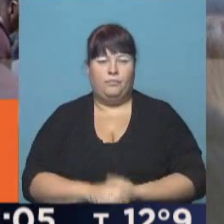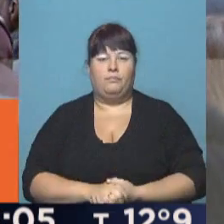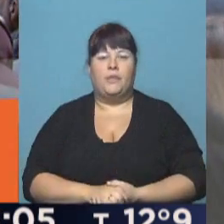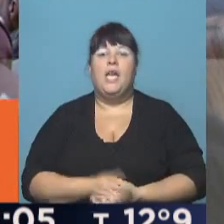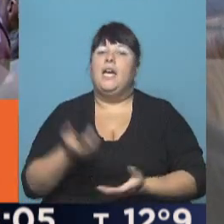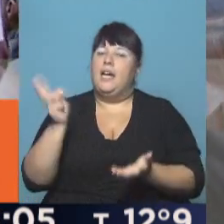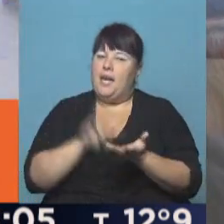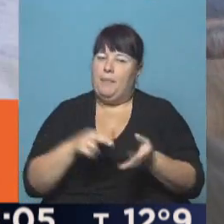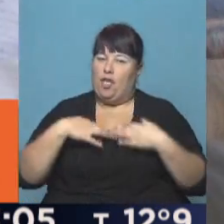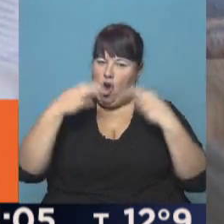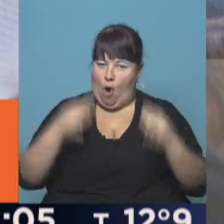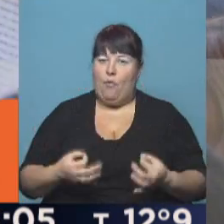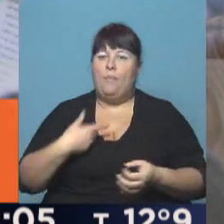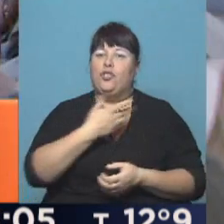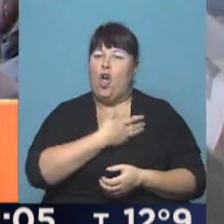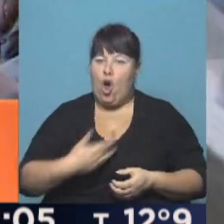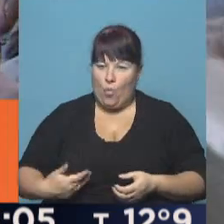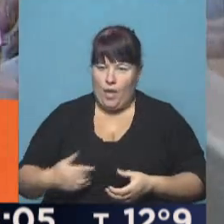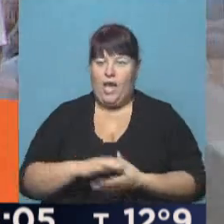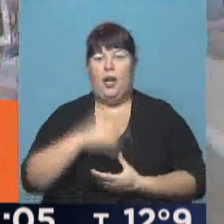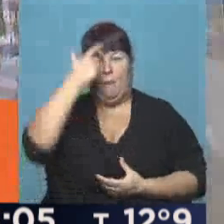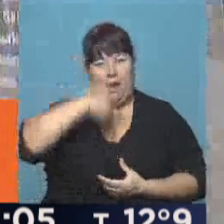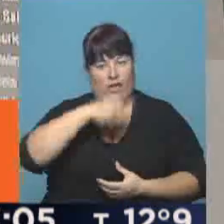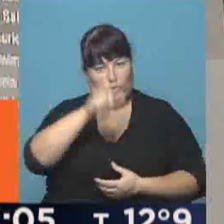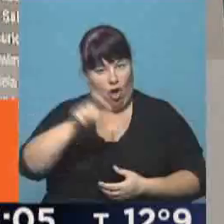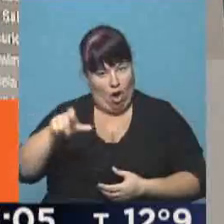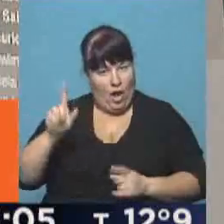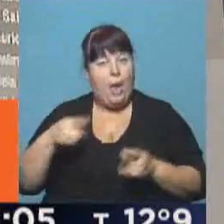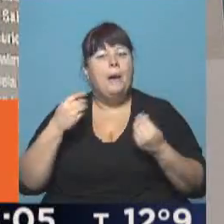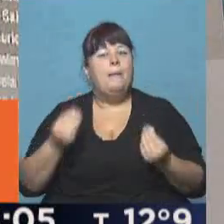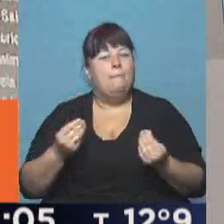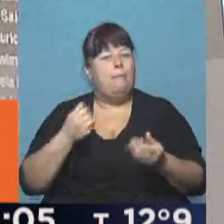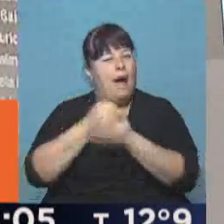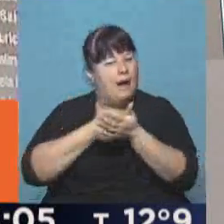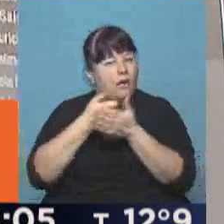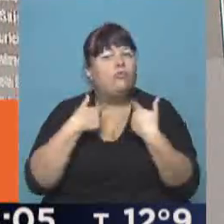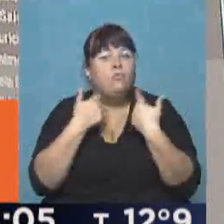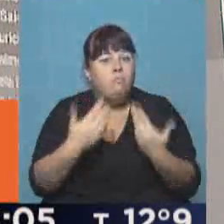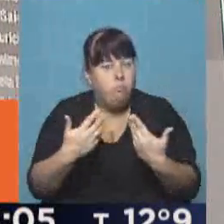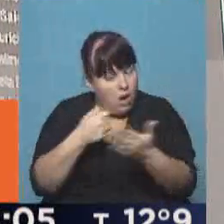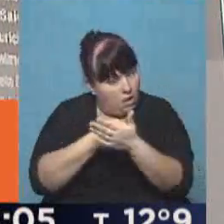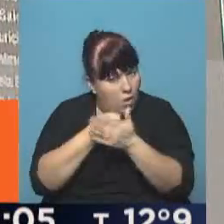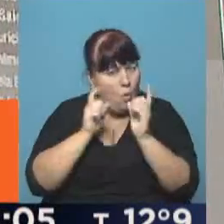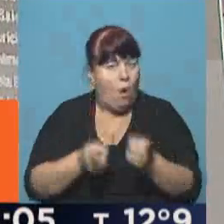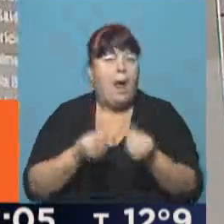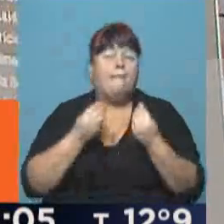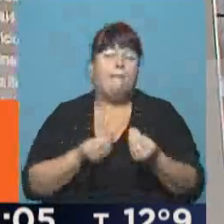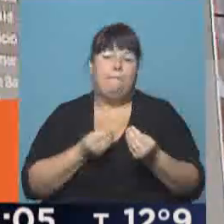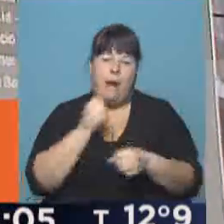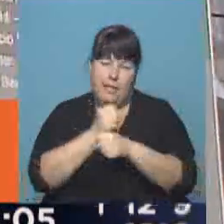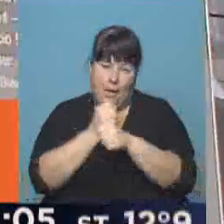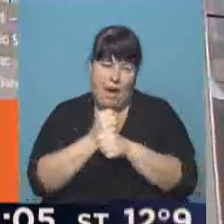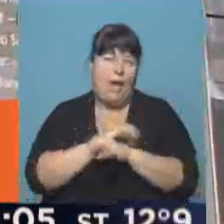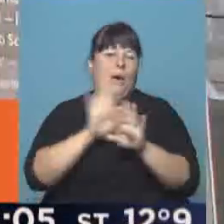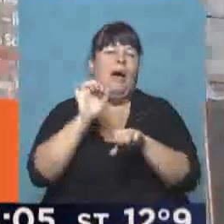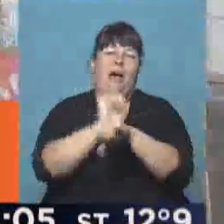Ratificar nuestro compromiso como gobierno, como personas, para hacer todo lo que está a nuestro alcance para trabajar para que no